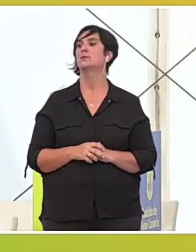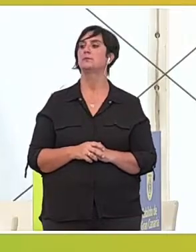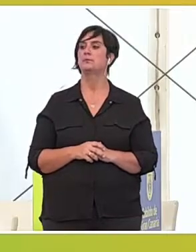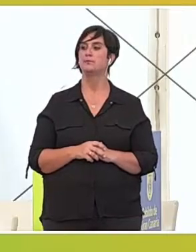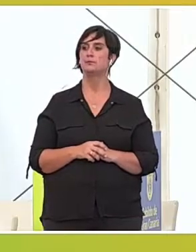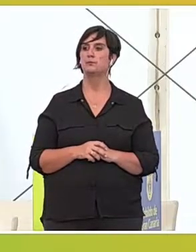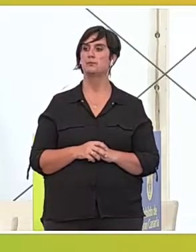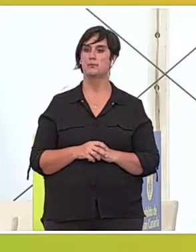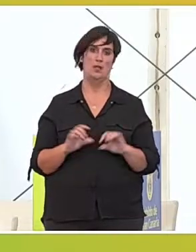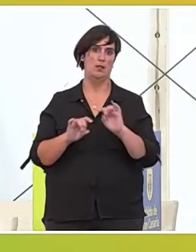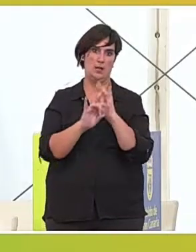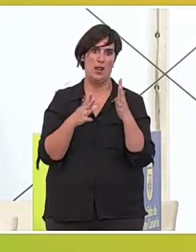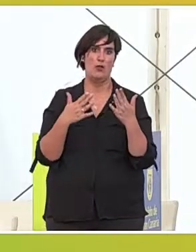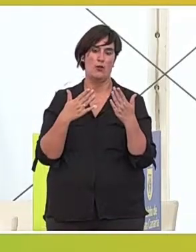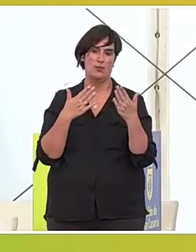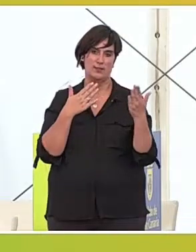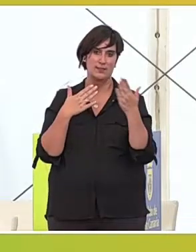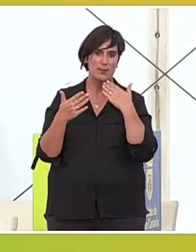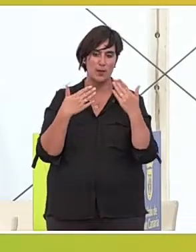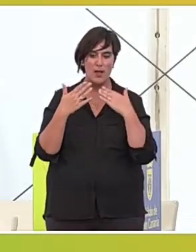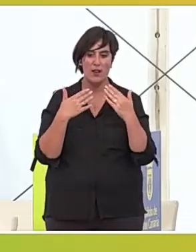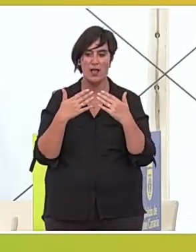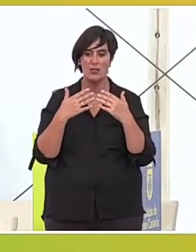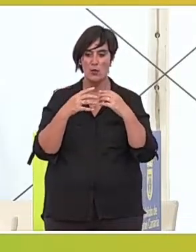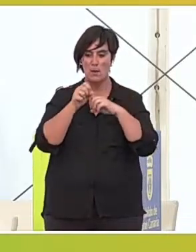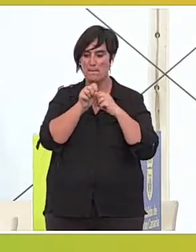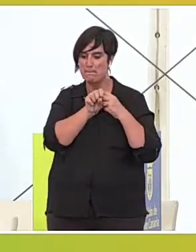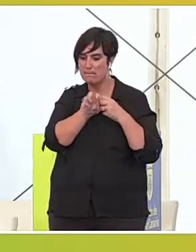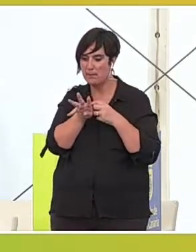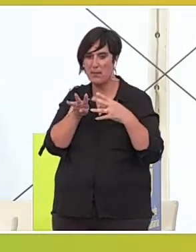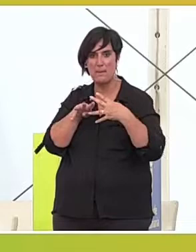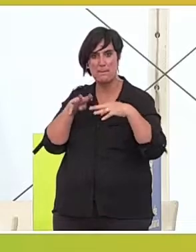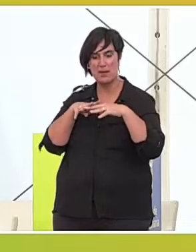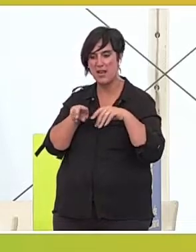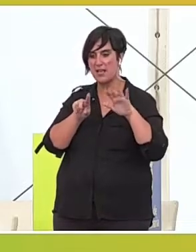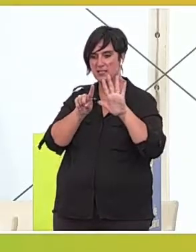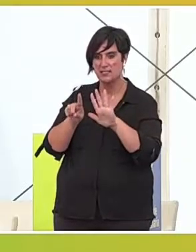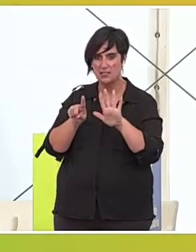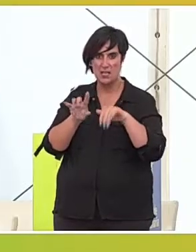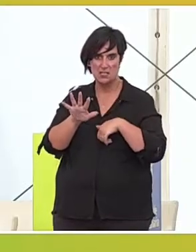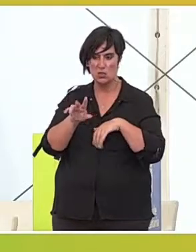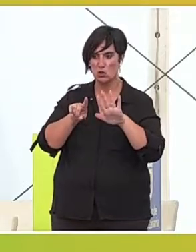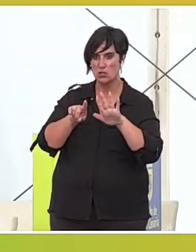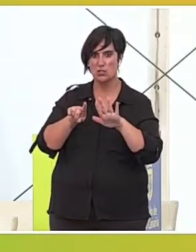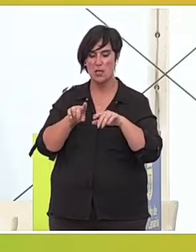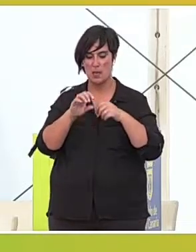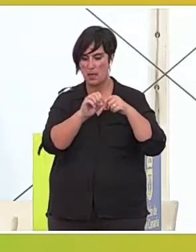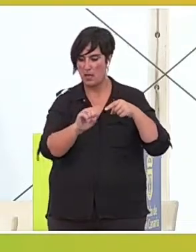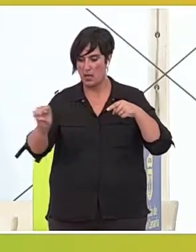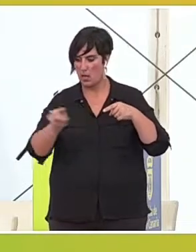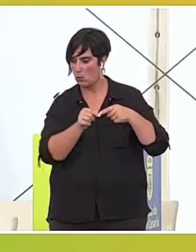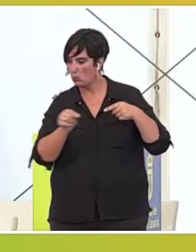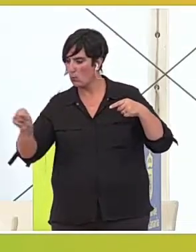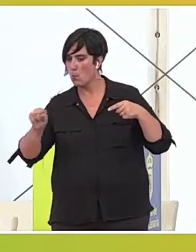Cada uno, claro, estamos hablando de 5 o 6 membranas, a 1 metro cada una, pues cada equipamiento de estos